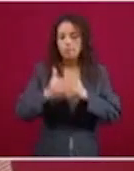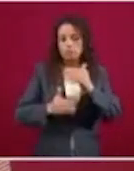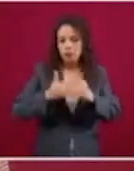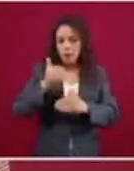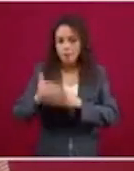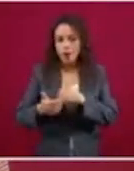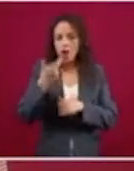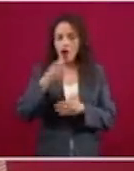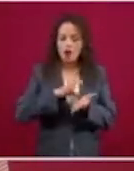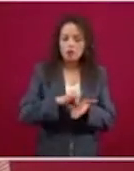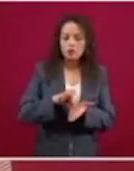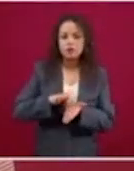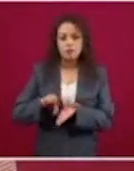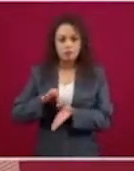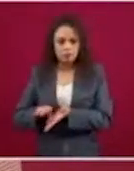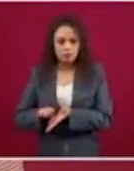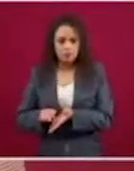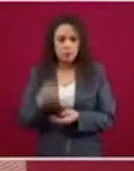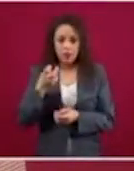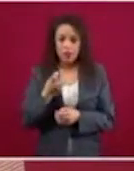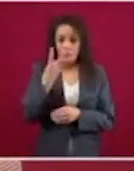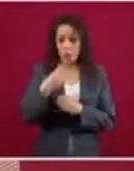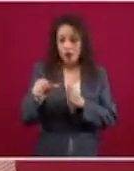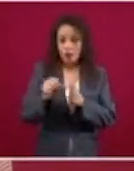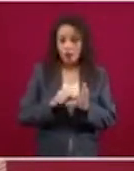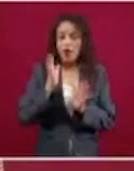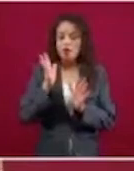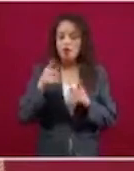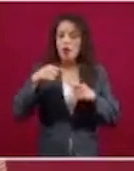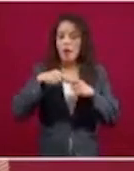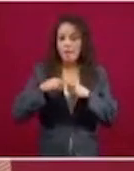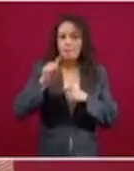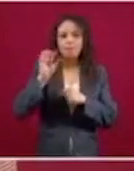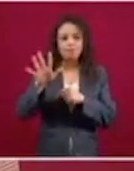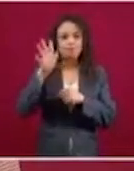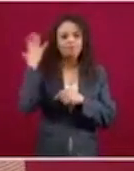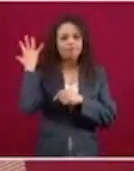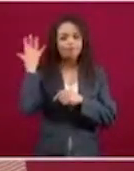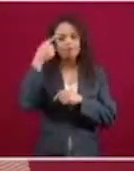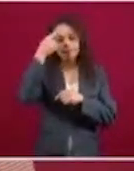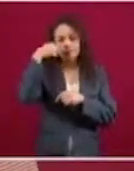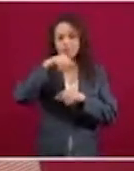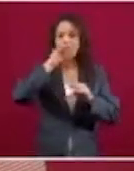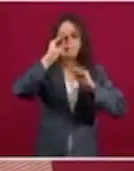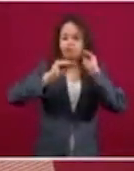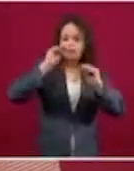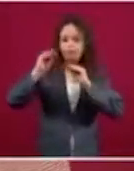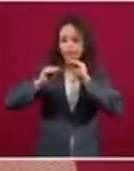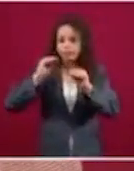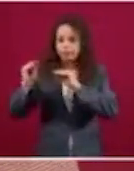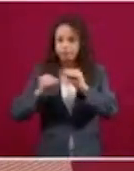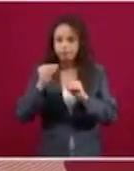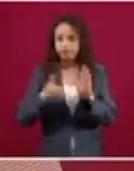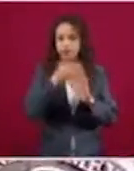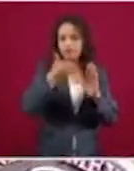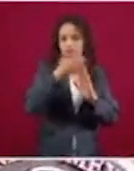estos cuatro meses de este año, pues se ha incrementado la velocidad de la rehabilitación y con